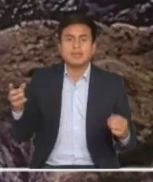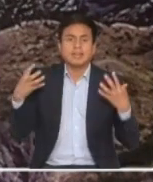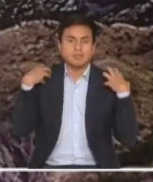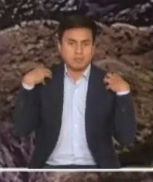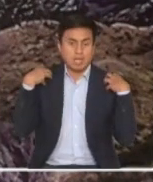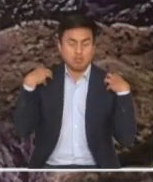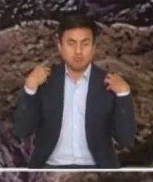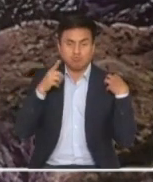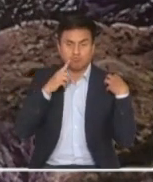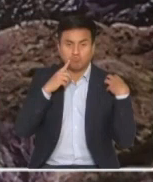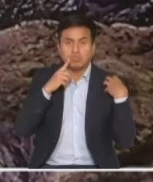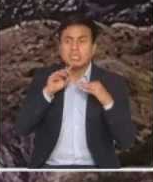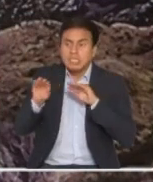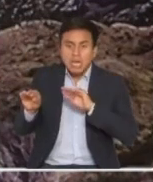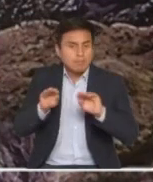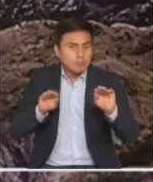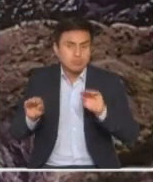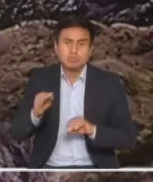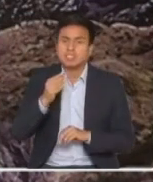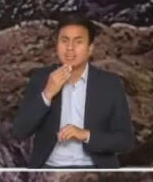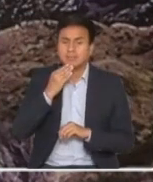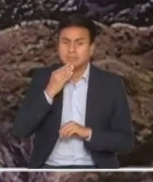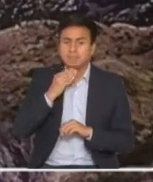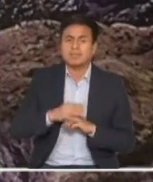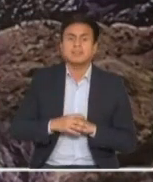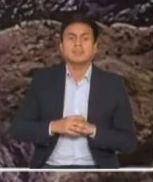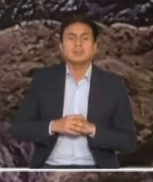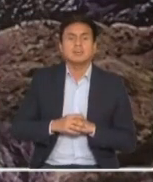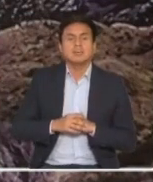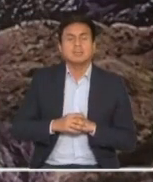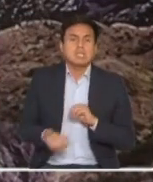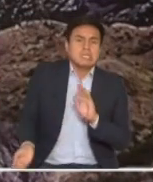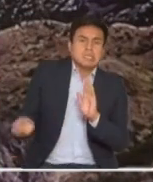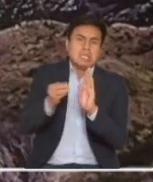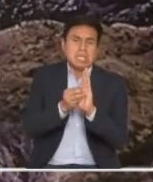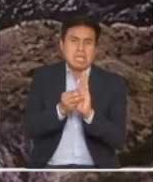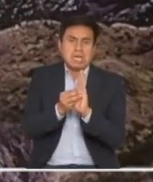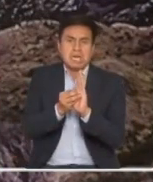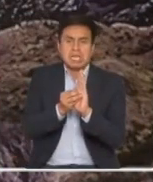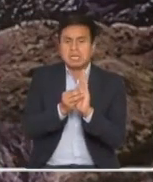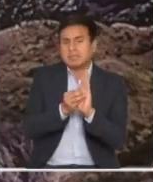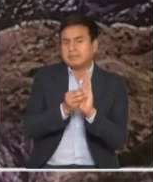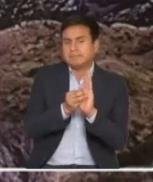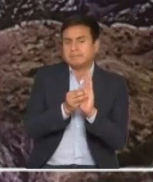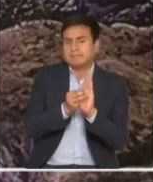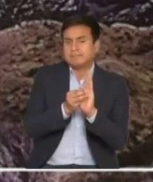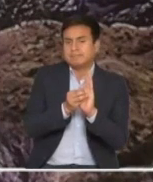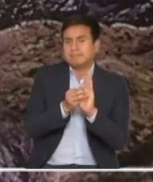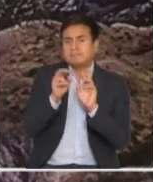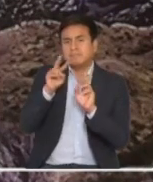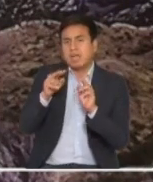responsabilidad que nos existe llamamos también a no instalar por